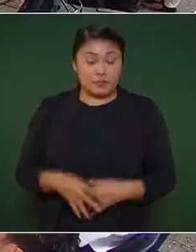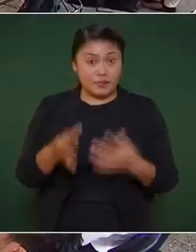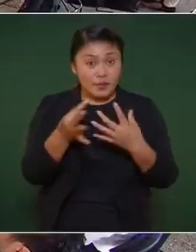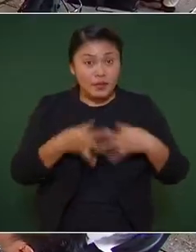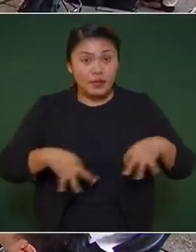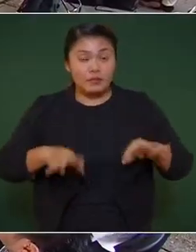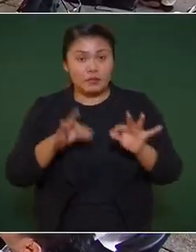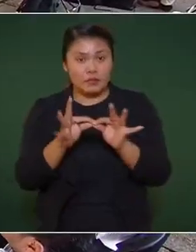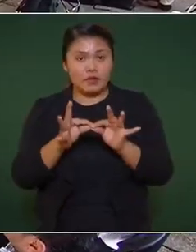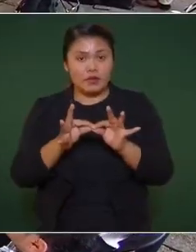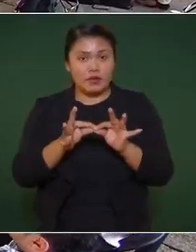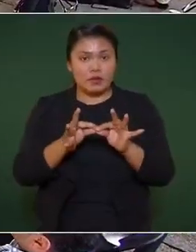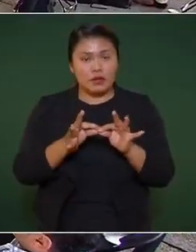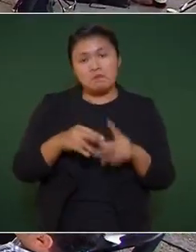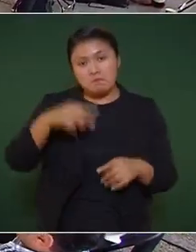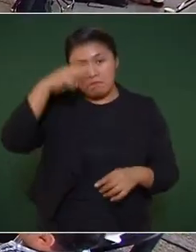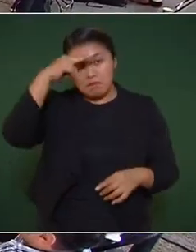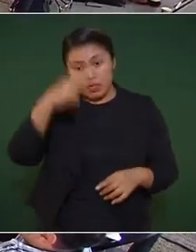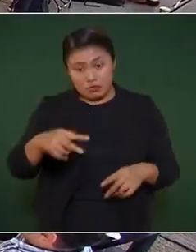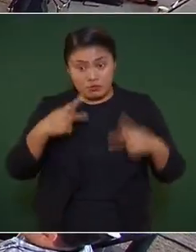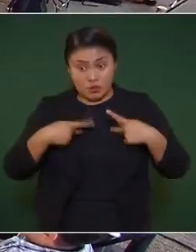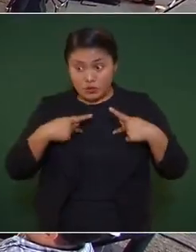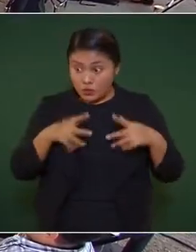todos los mexicanos lo sepan,